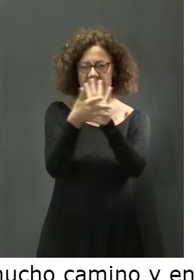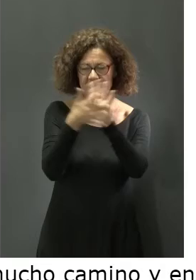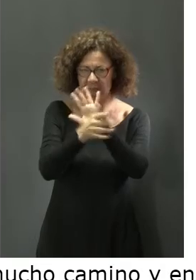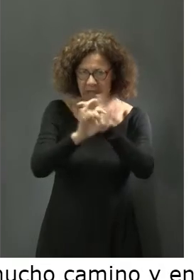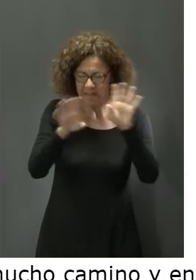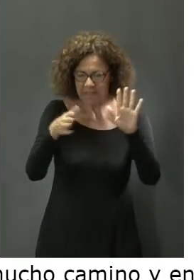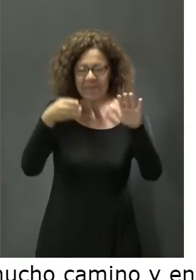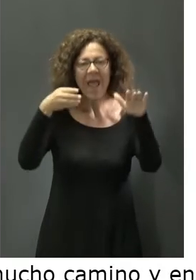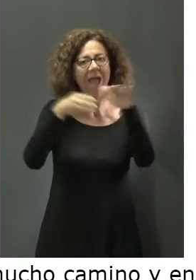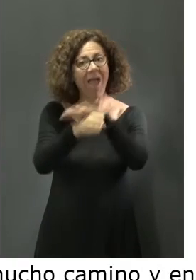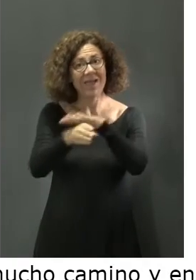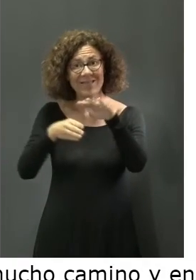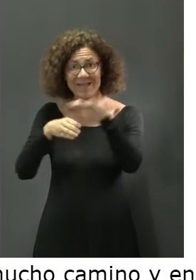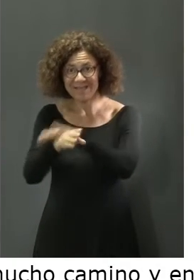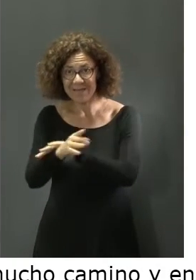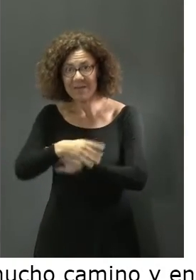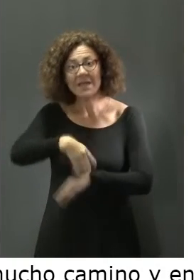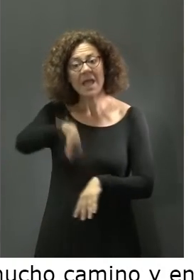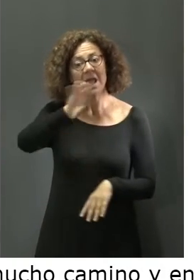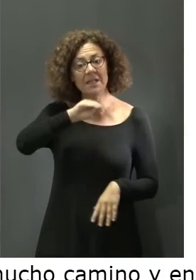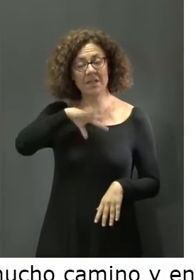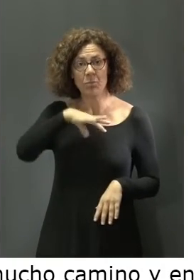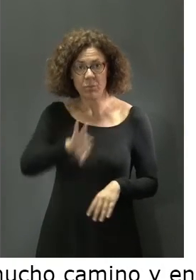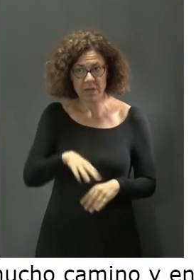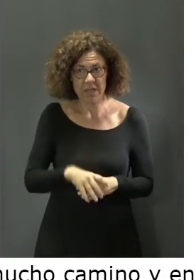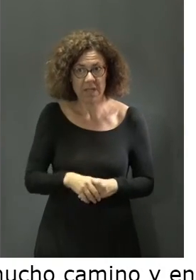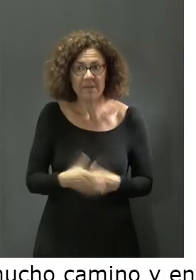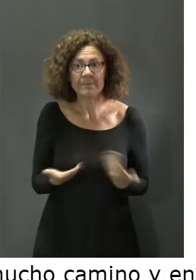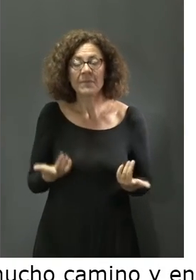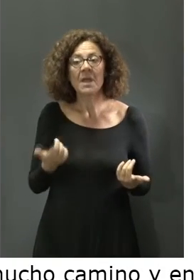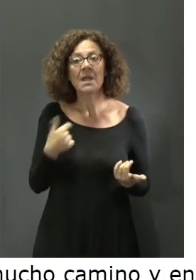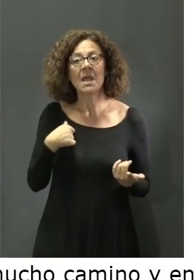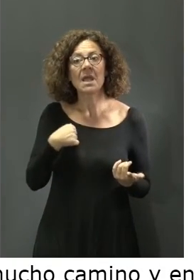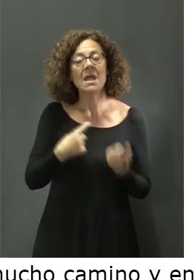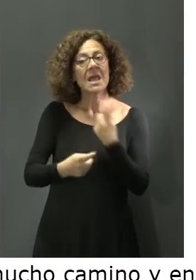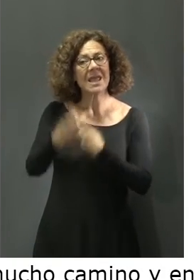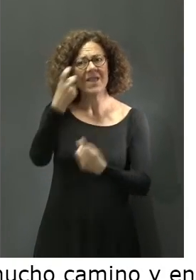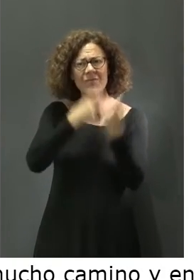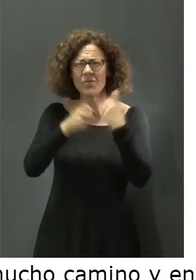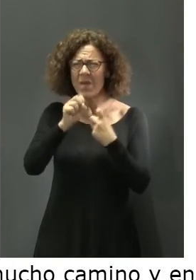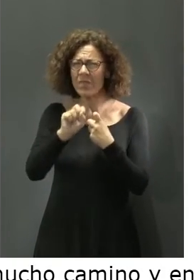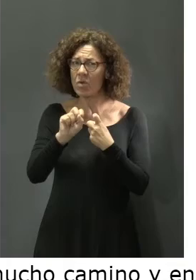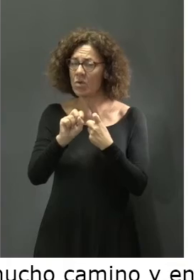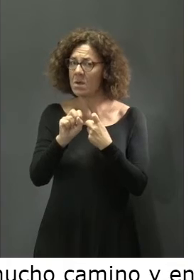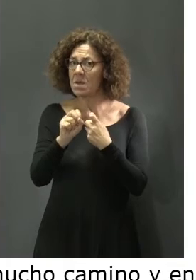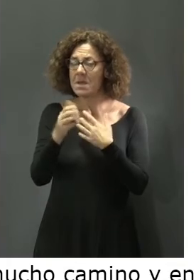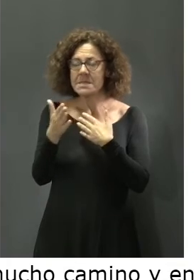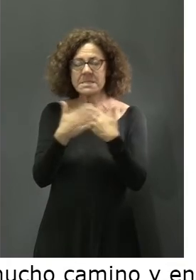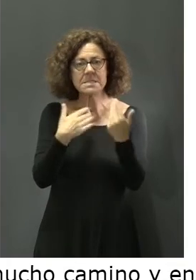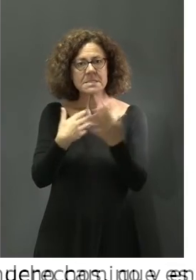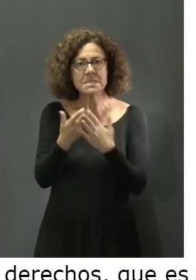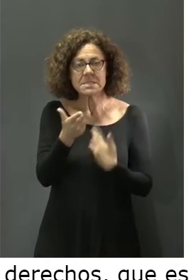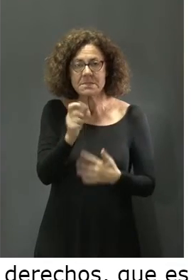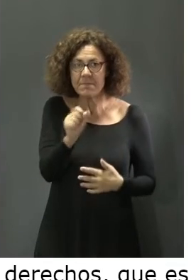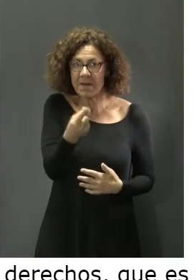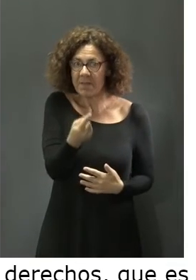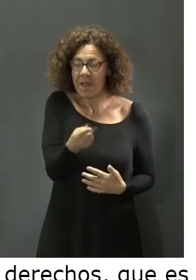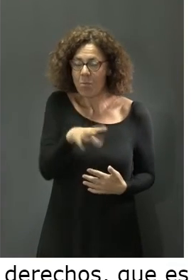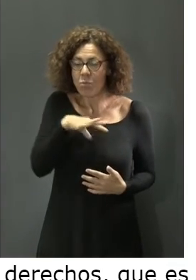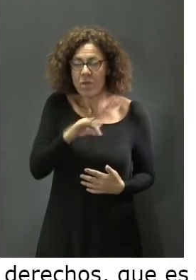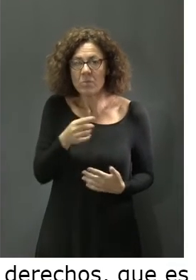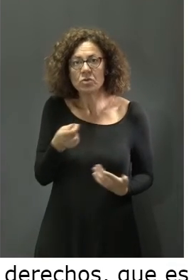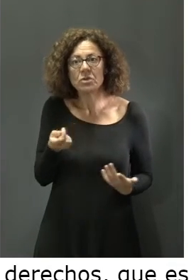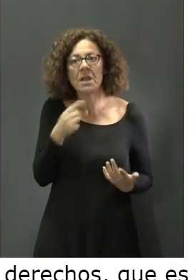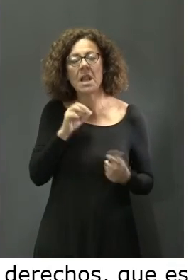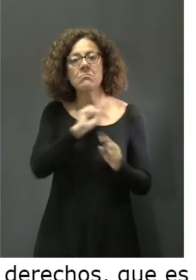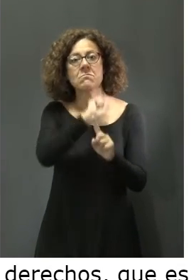aparezcan accesibles, que se puedan comprender, que podamos recibir información de primera mano, ¿no? Que no hay el hecho de que